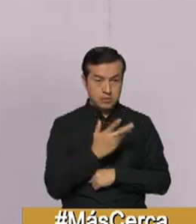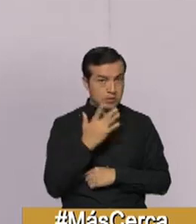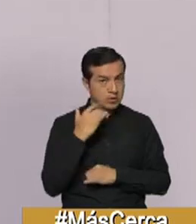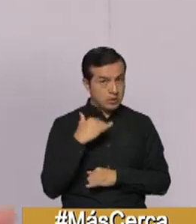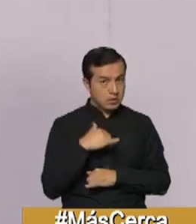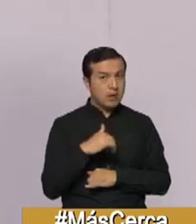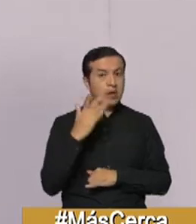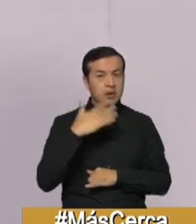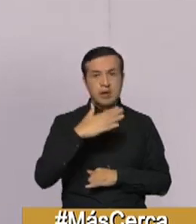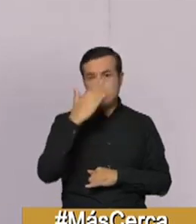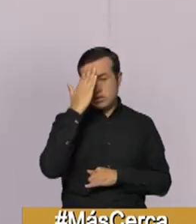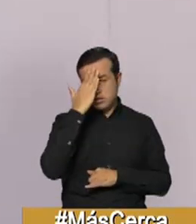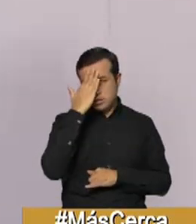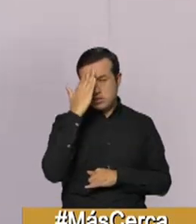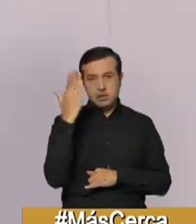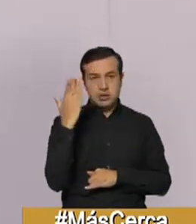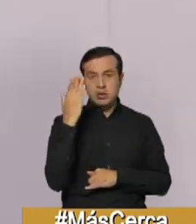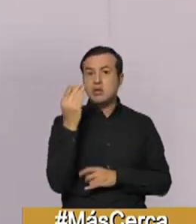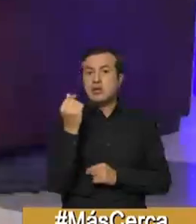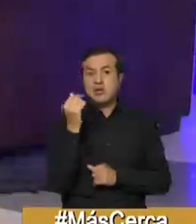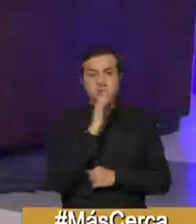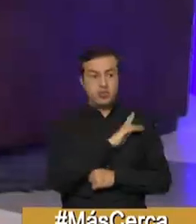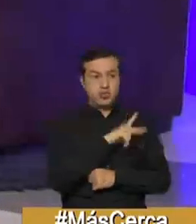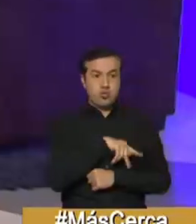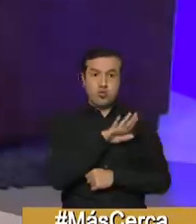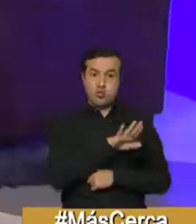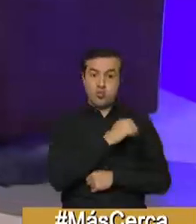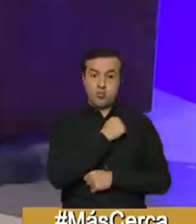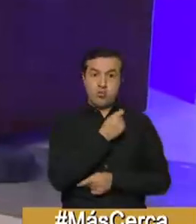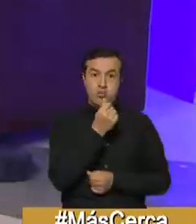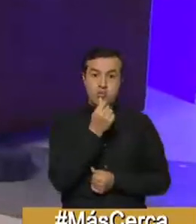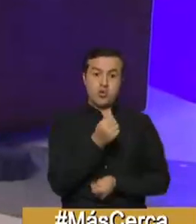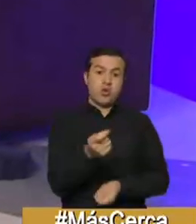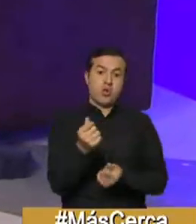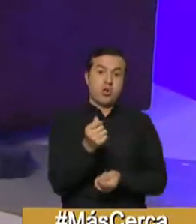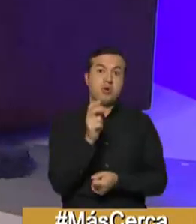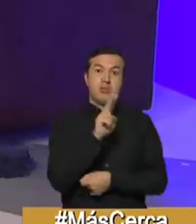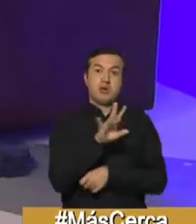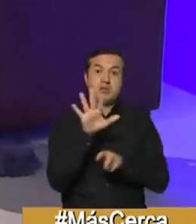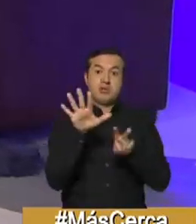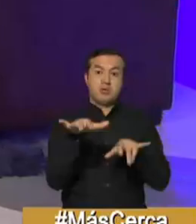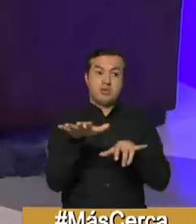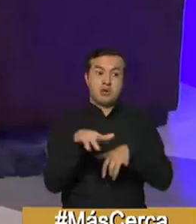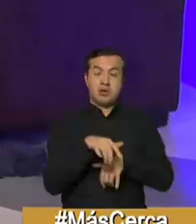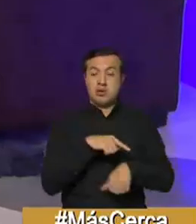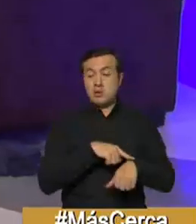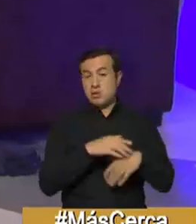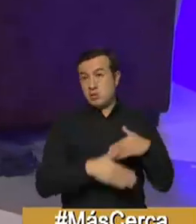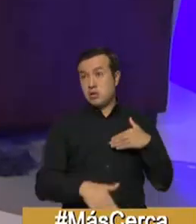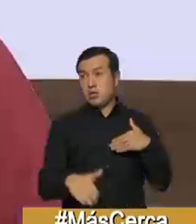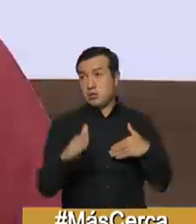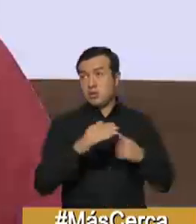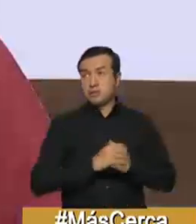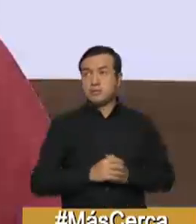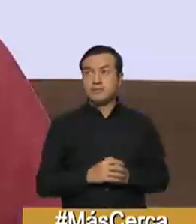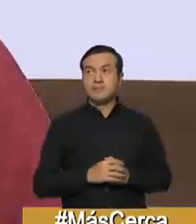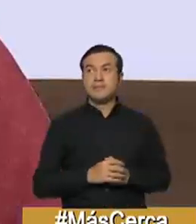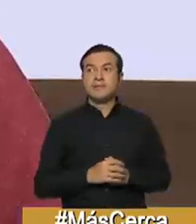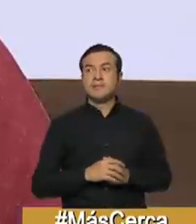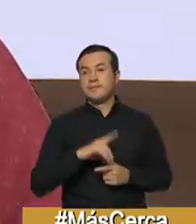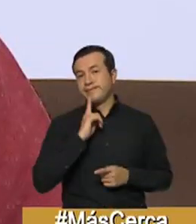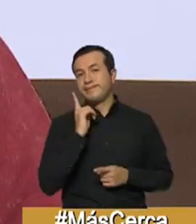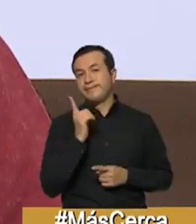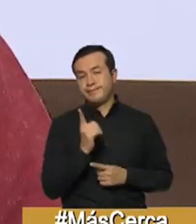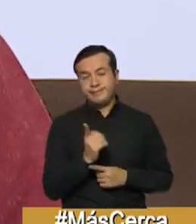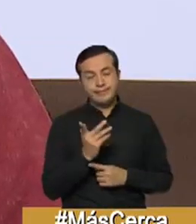mantener? Porque sé que sale el financiamiento de sus bolsillos, pero ¿hasta cuándo van a poder mantener 27 perros? Sí, es verdad, no,